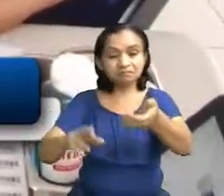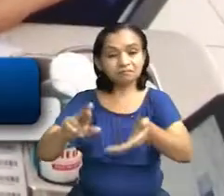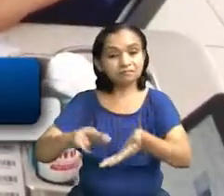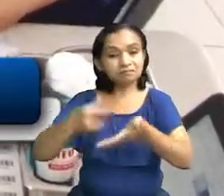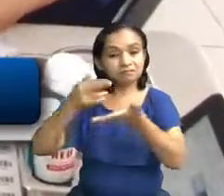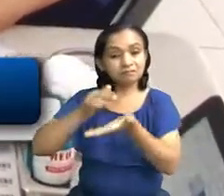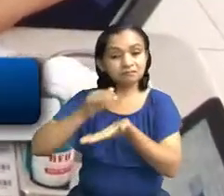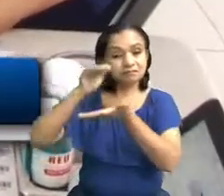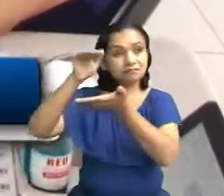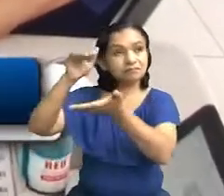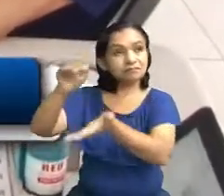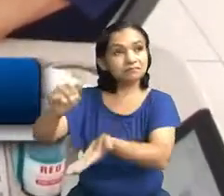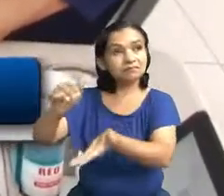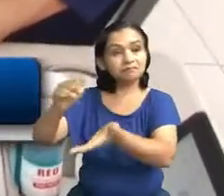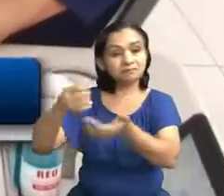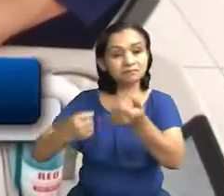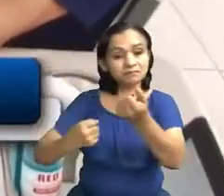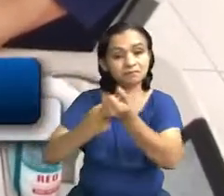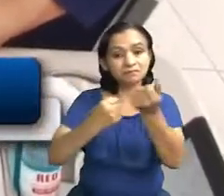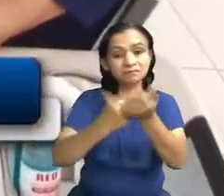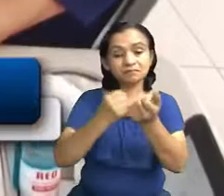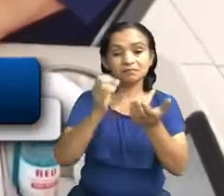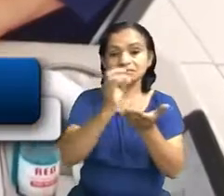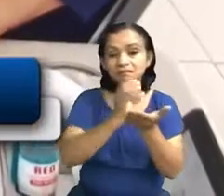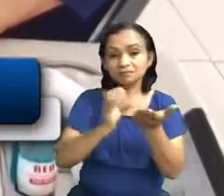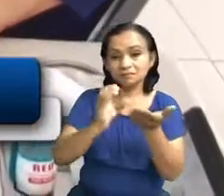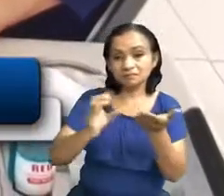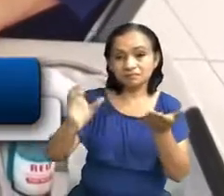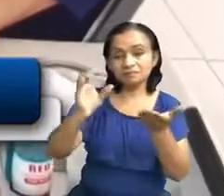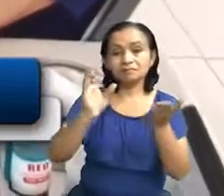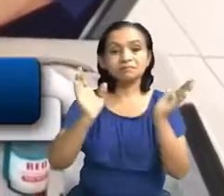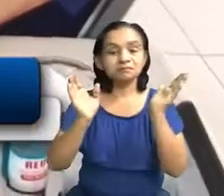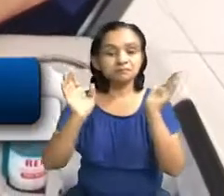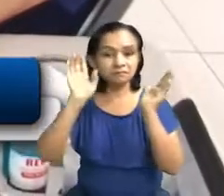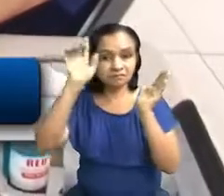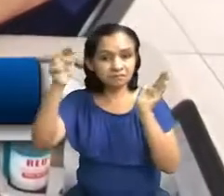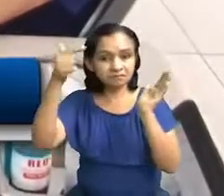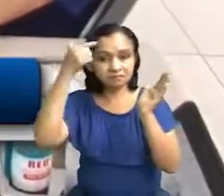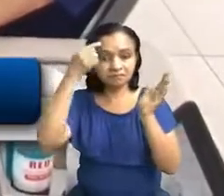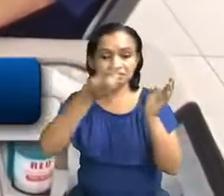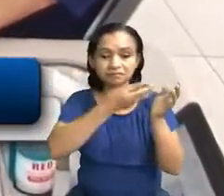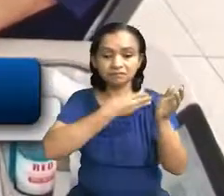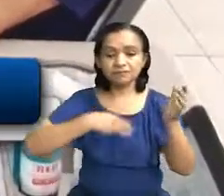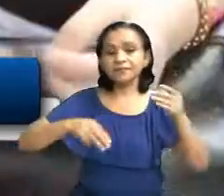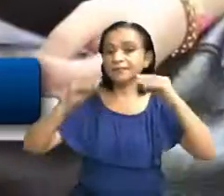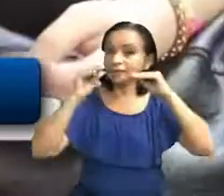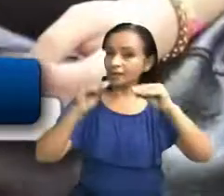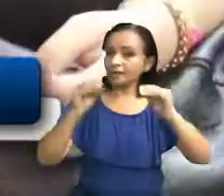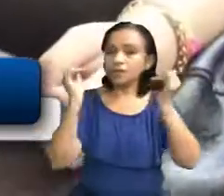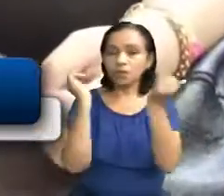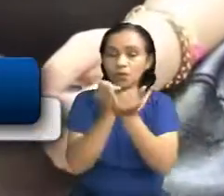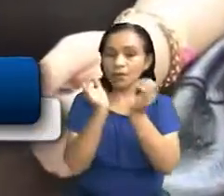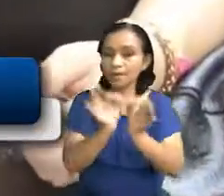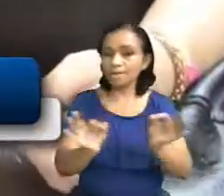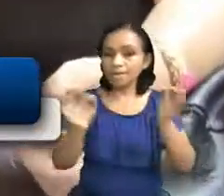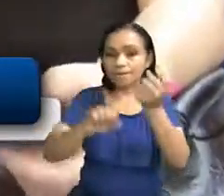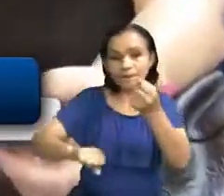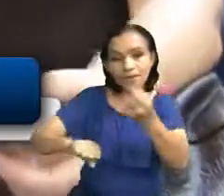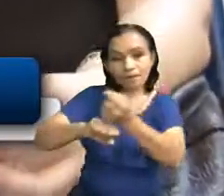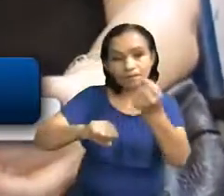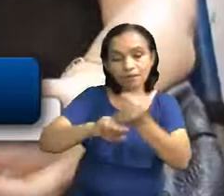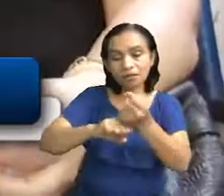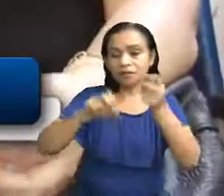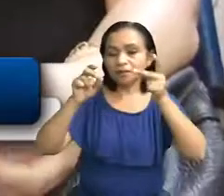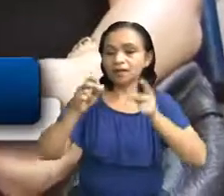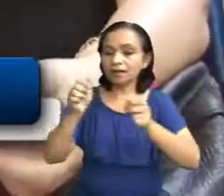tenemos el apoyo de los colegios de secundaria, los colegios públicos, ¿verdad? El MINET ha sido también un pilar importante para las colectas